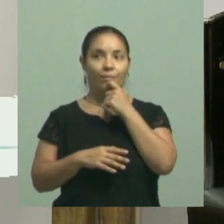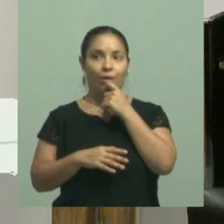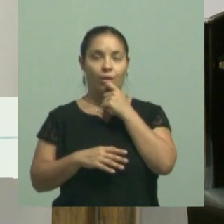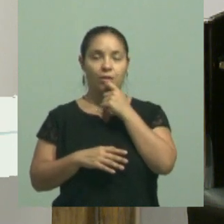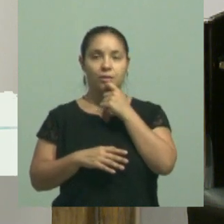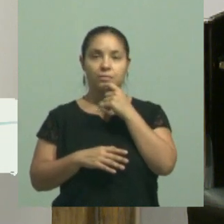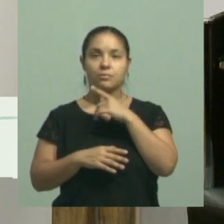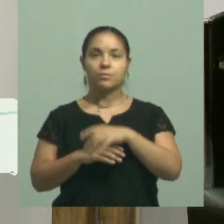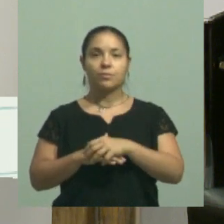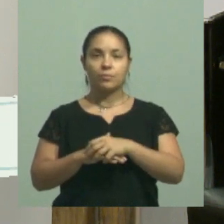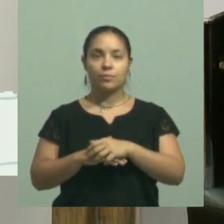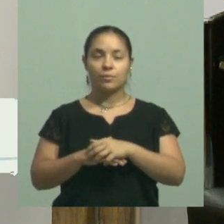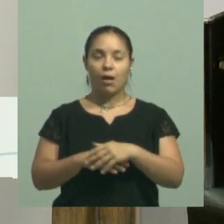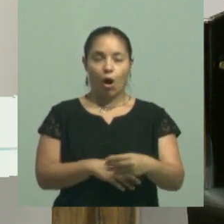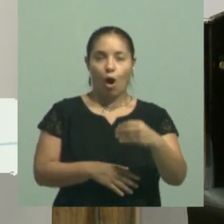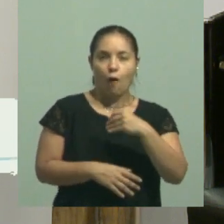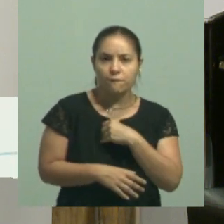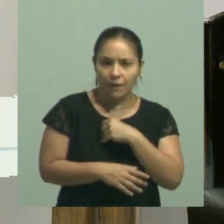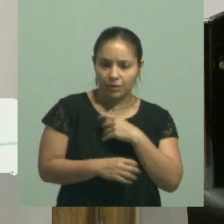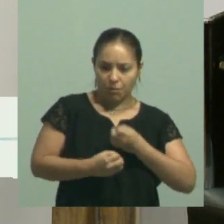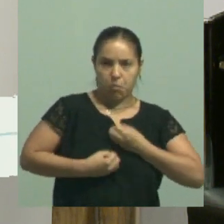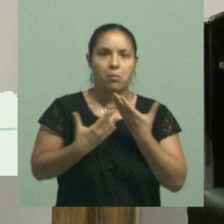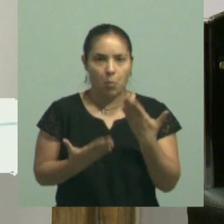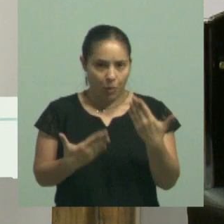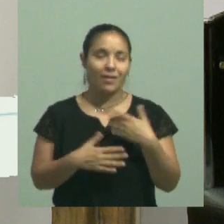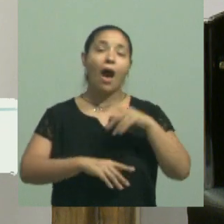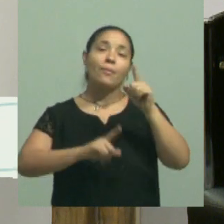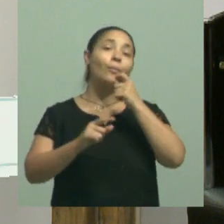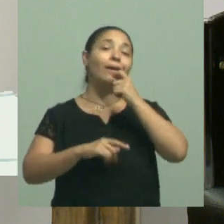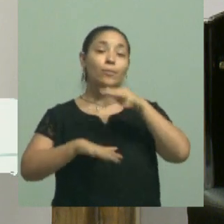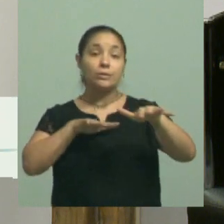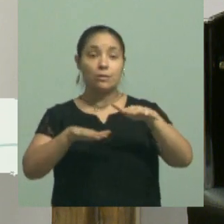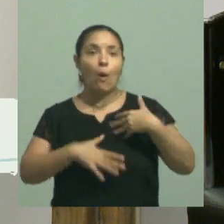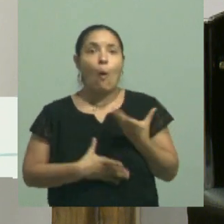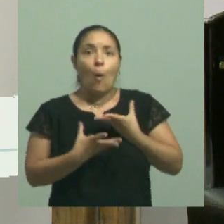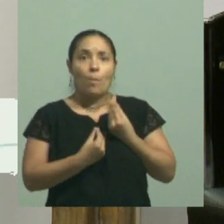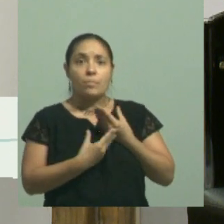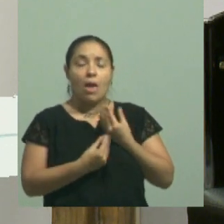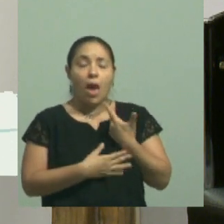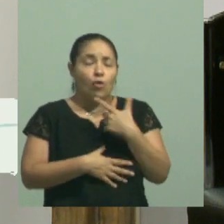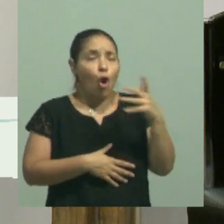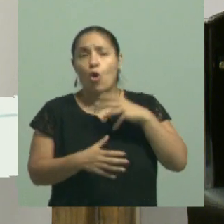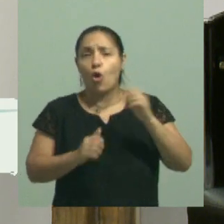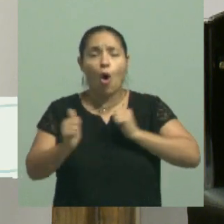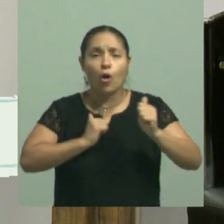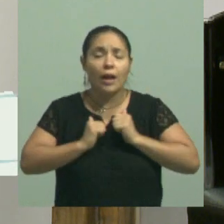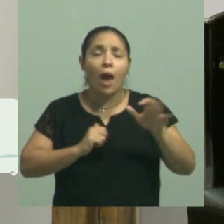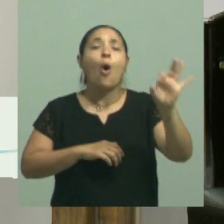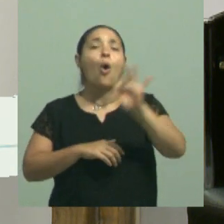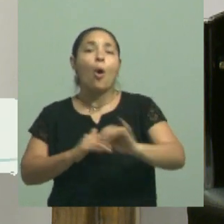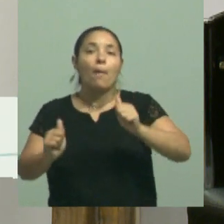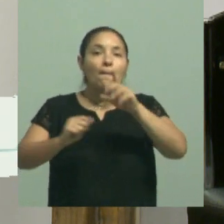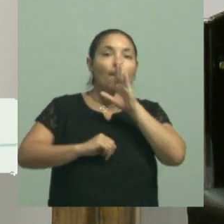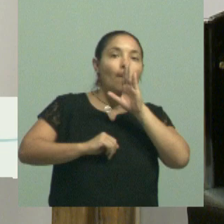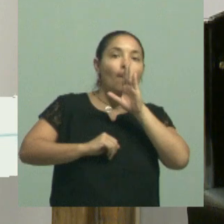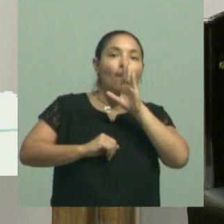porque volvemos a lo mismo. Por ahí en ese momento, obviamente a uno le da miedo y generalmente tiende a o salir corriendo o a quedarse quieto. Me parece que